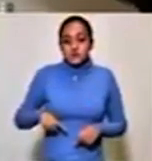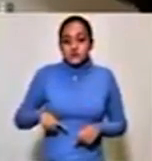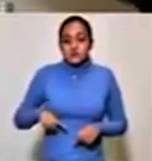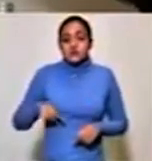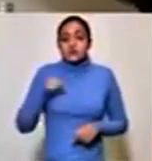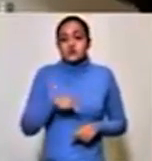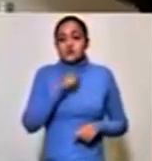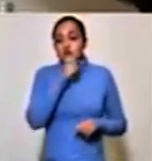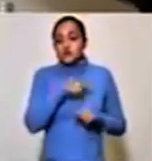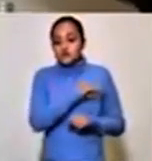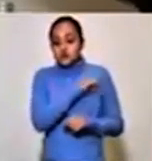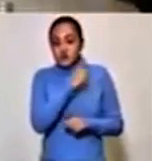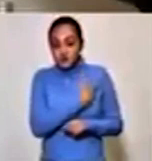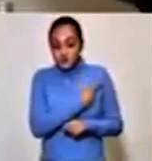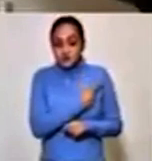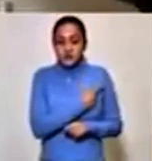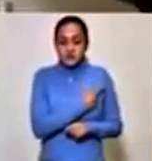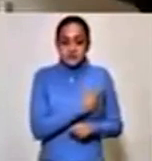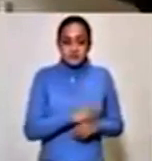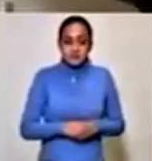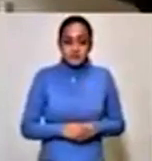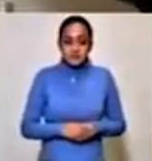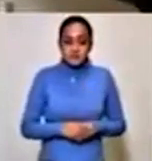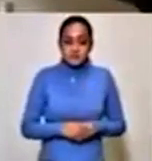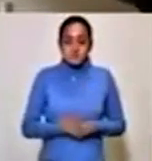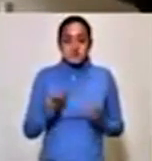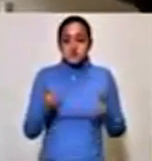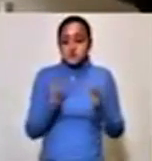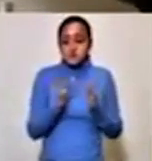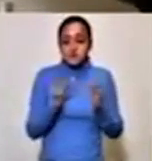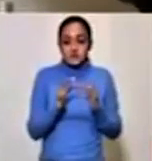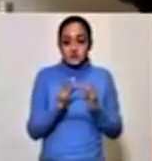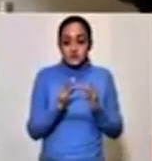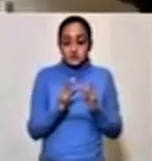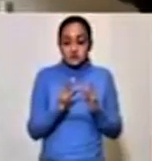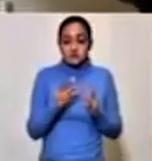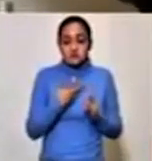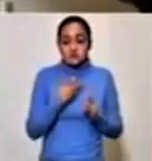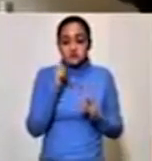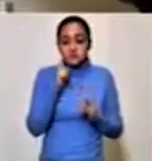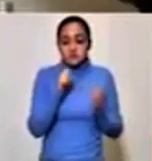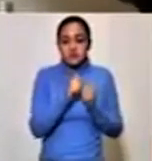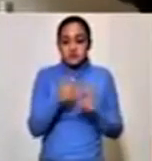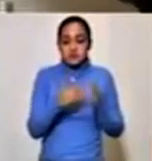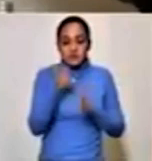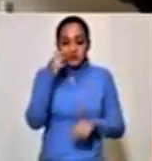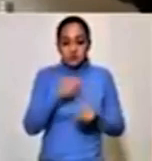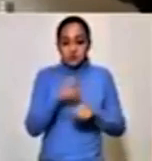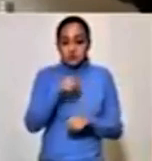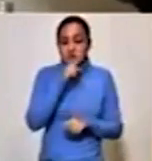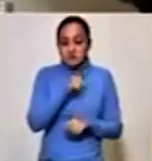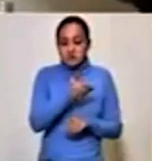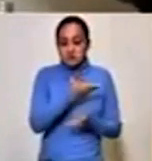la Secretaría de Salud, las que tengan contacto con la mesa directiva de la